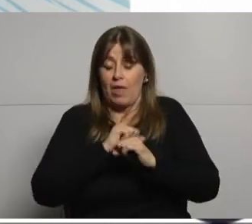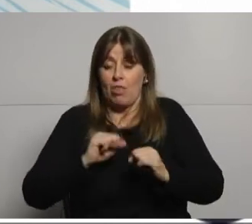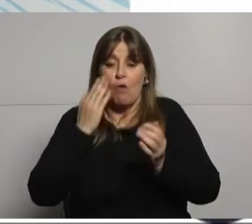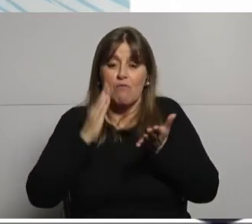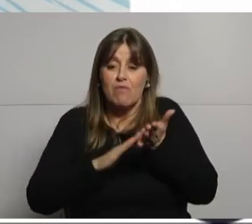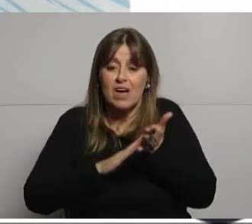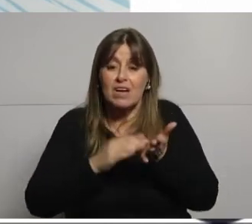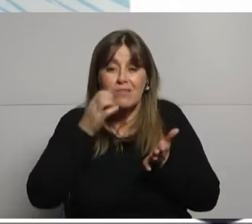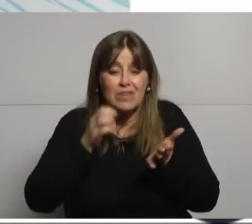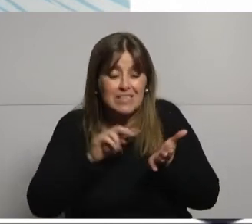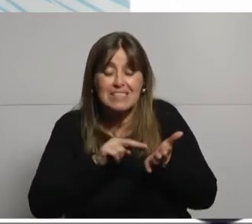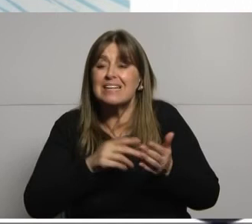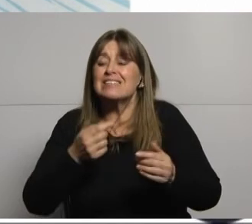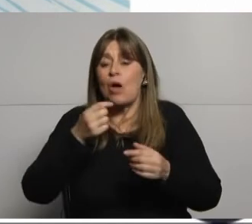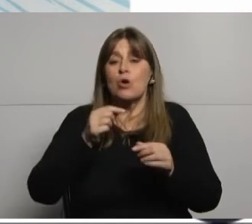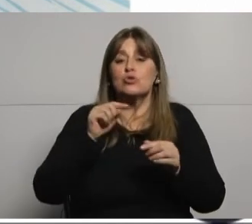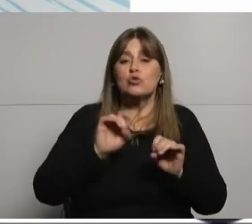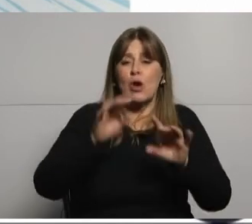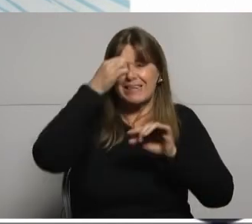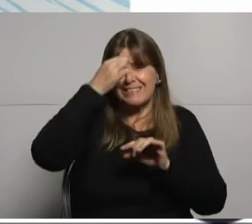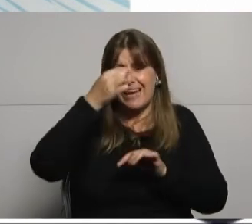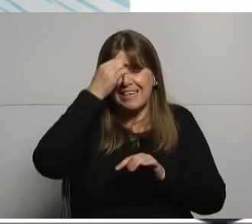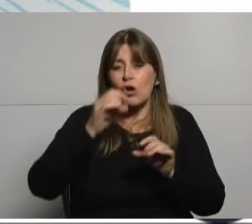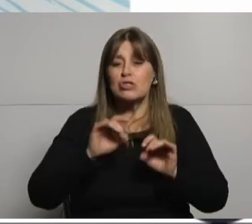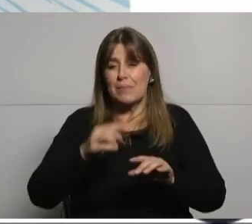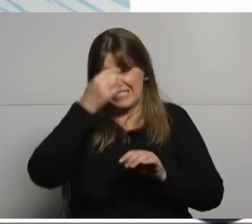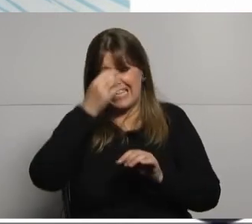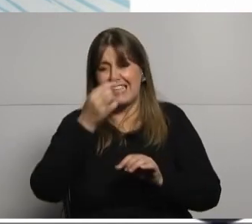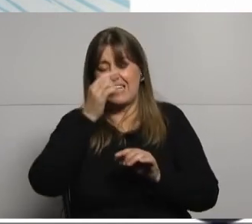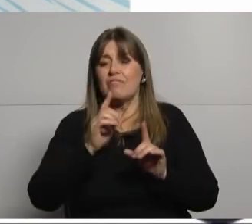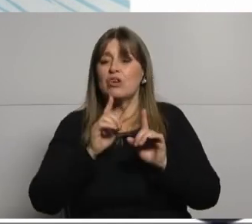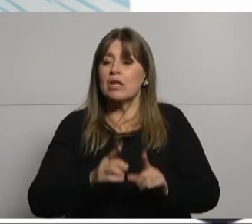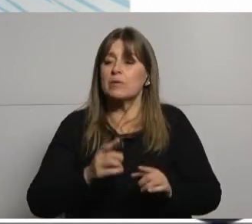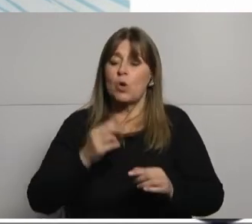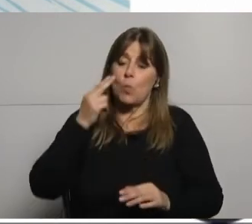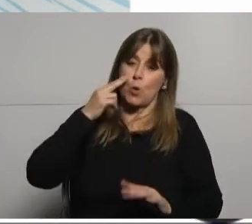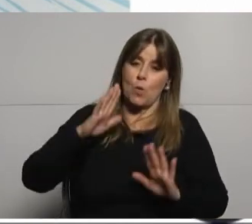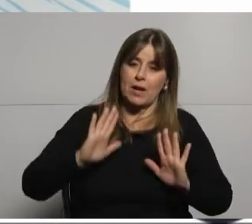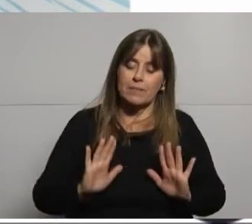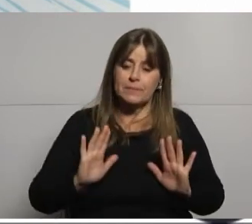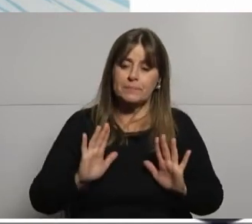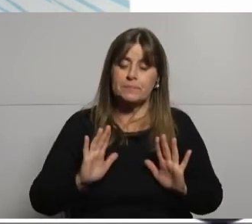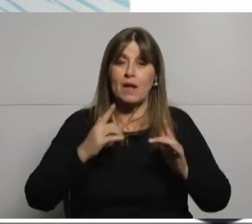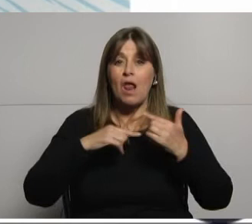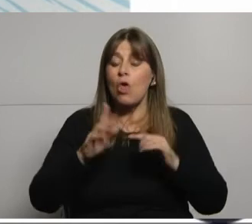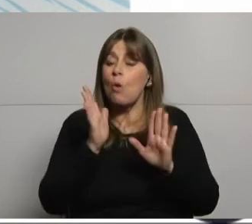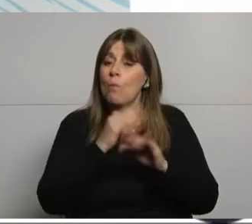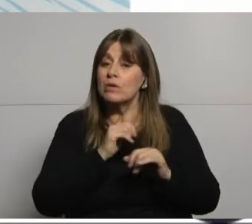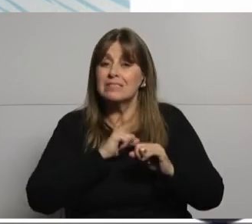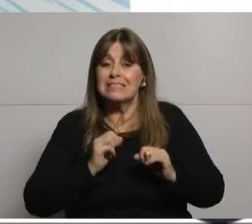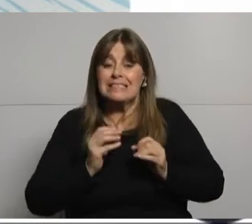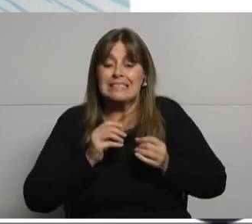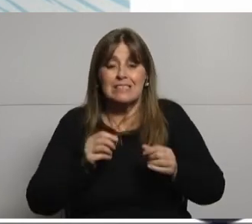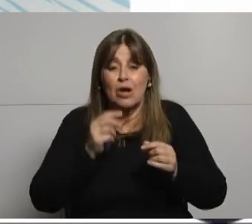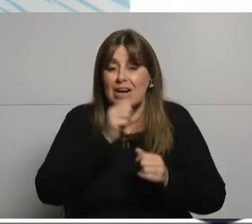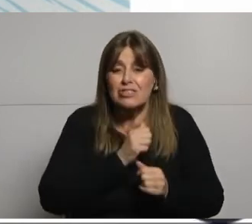eso, no solo desde el punto de vista técnico, como decía el colega, sino desde el punto de vista científico, tengo un problema. Es decir, porque podría no estar contribuyendo realmente